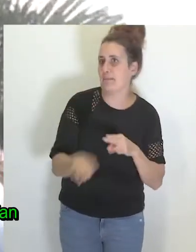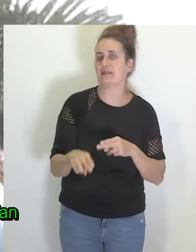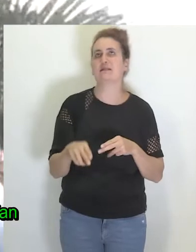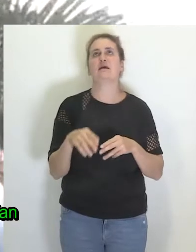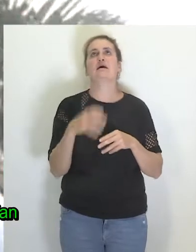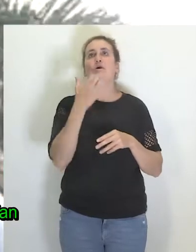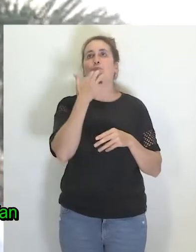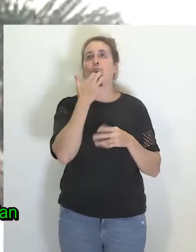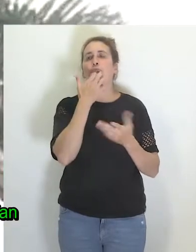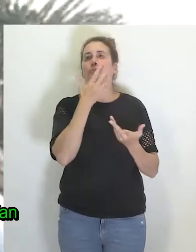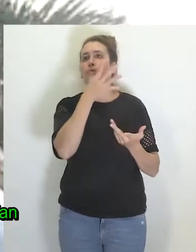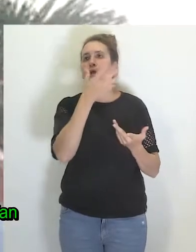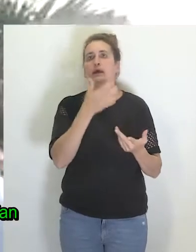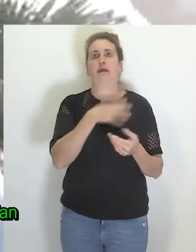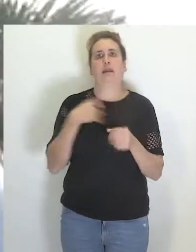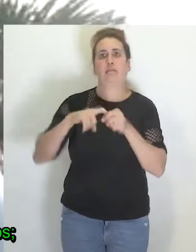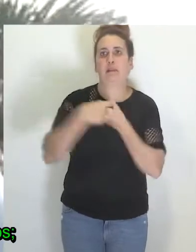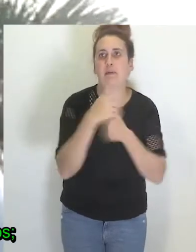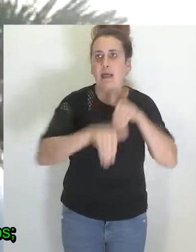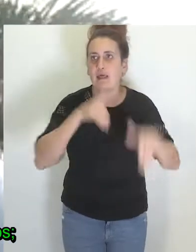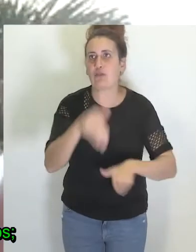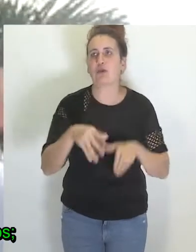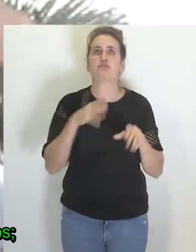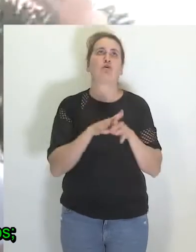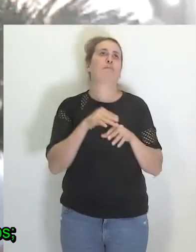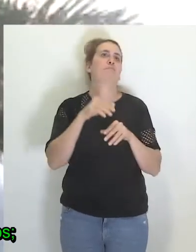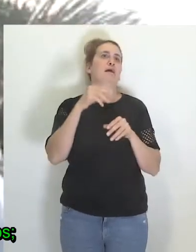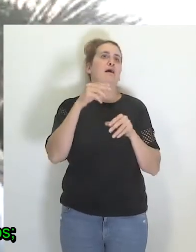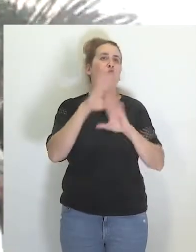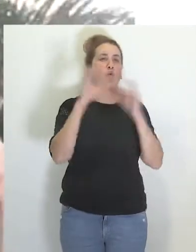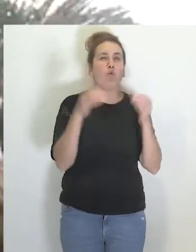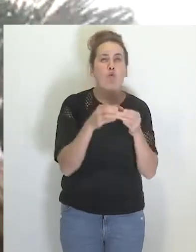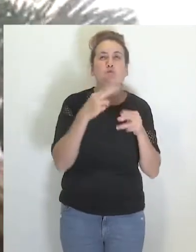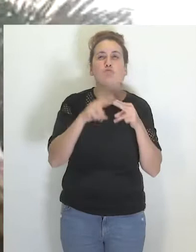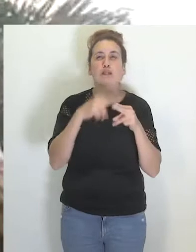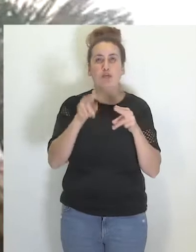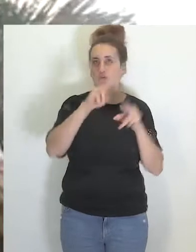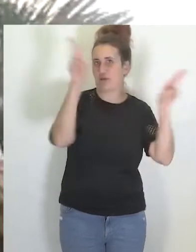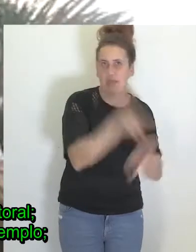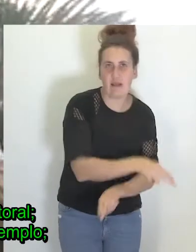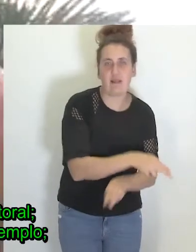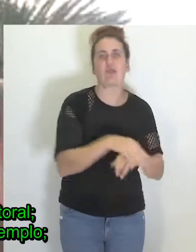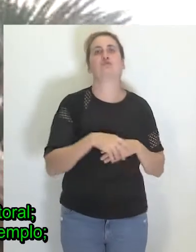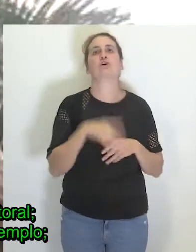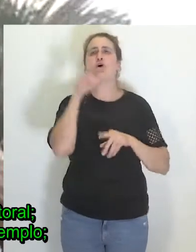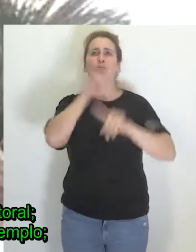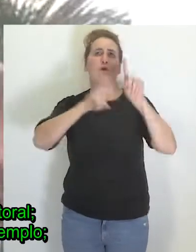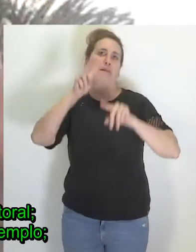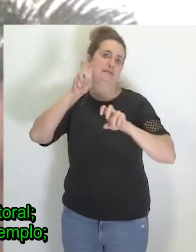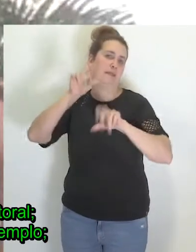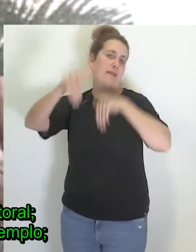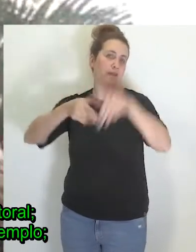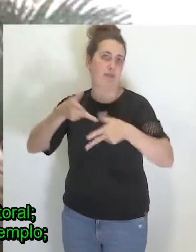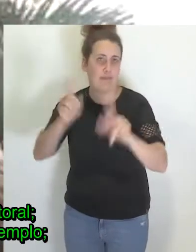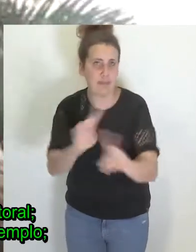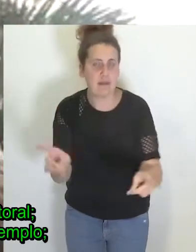políticamente, quienes querían participar en elecciones, pues con partidos cancelados, con problemas en el tema electoral,